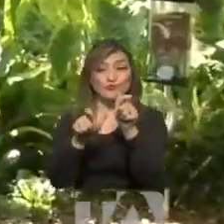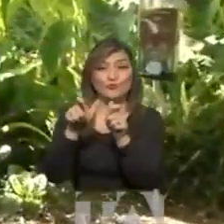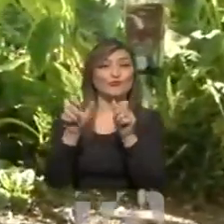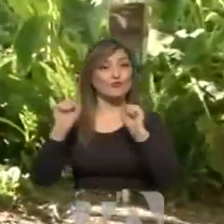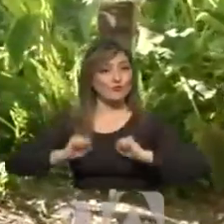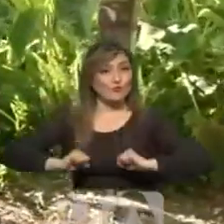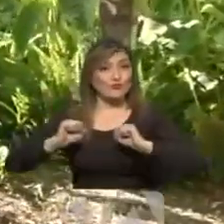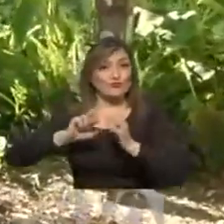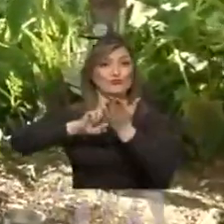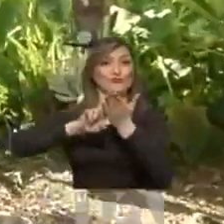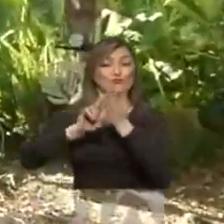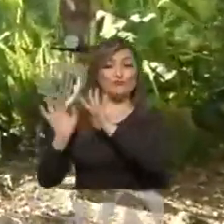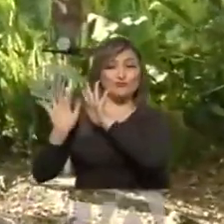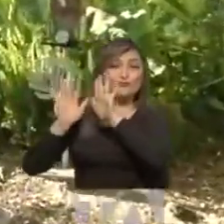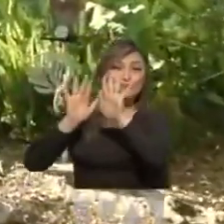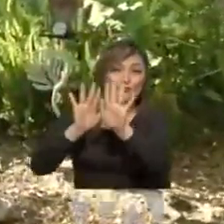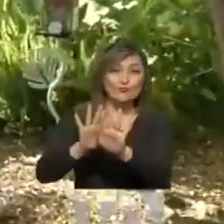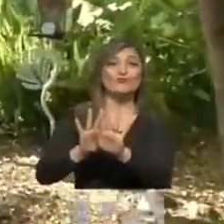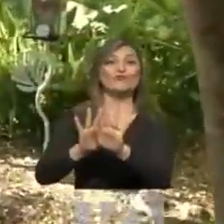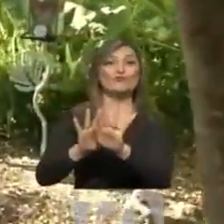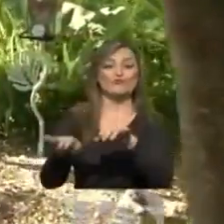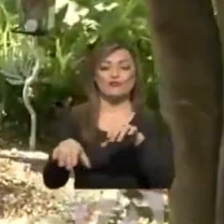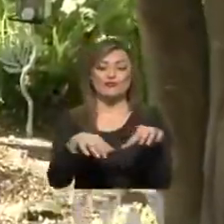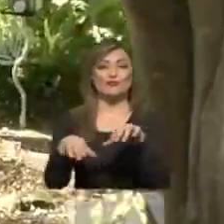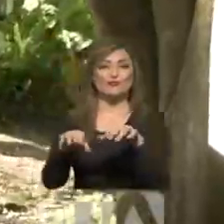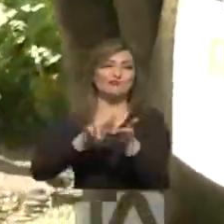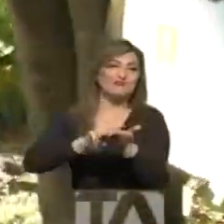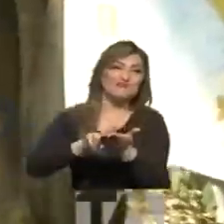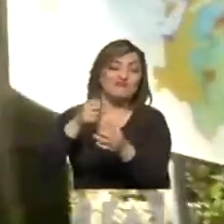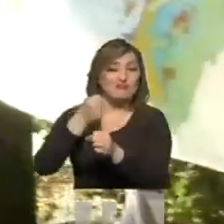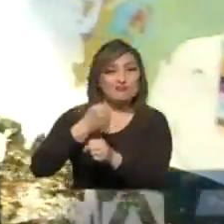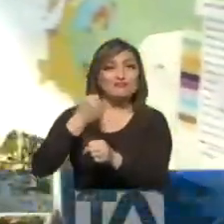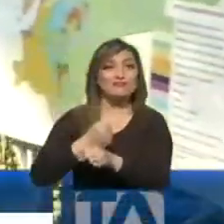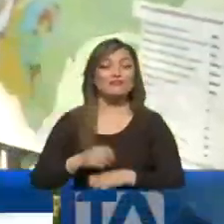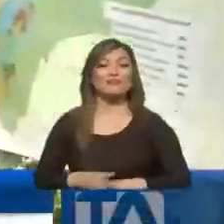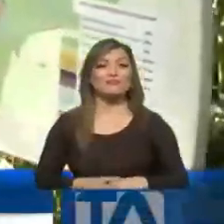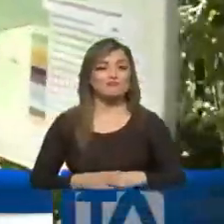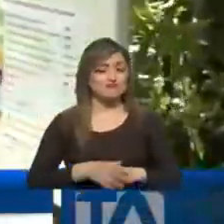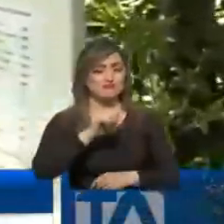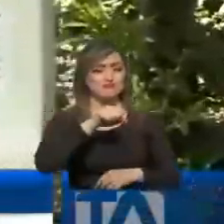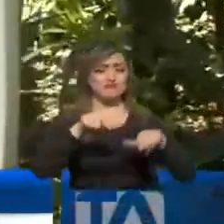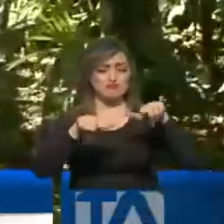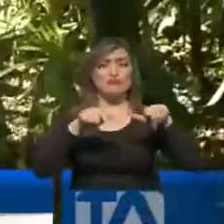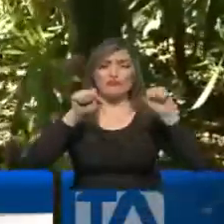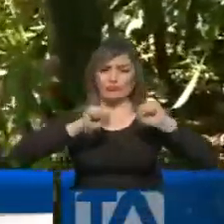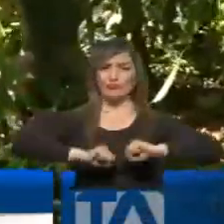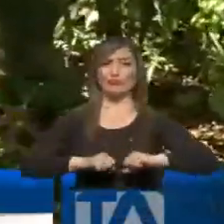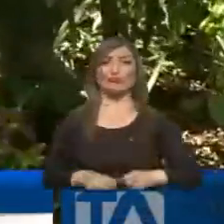se pueda reunir precisamente y realizar, qué sé yo, reuniones de trabajo, ¿cierto? Sí, este también